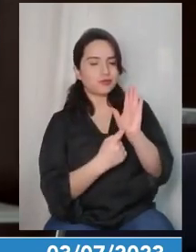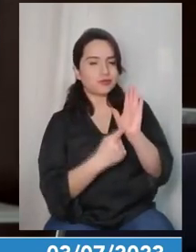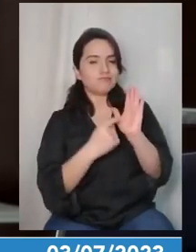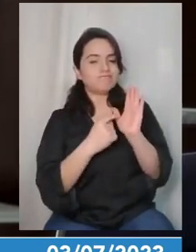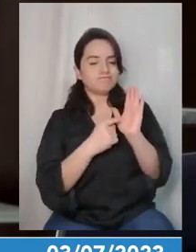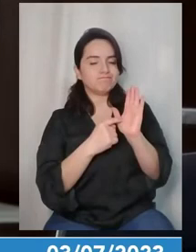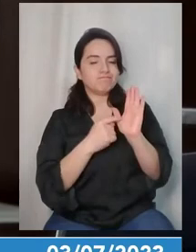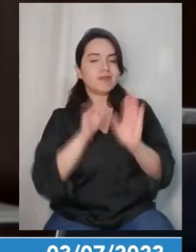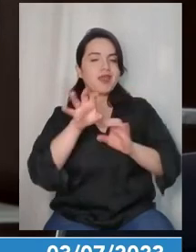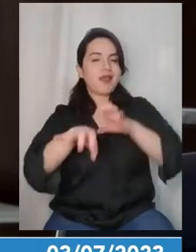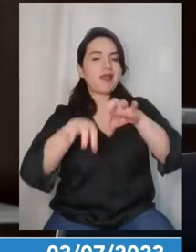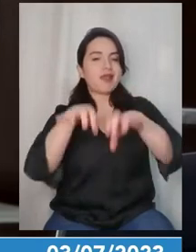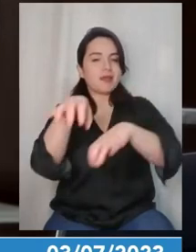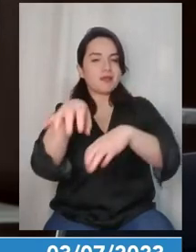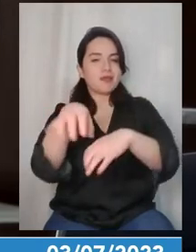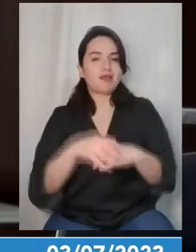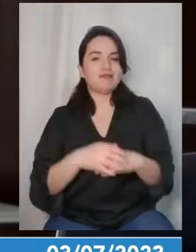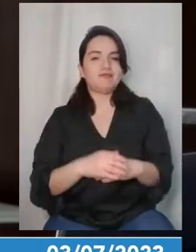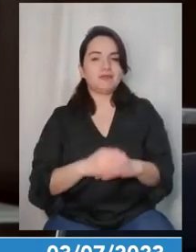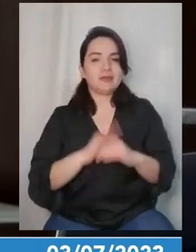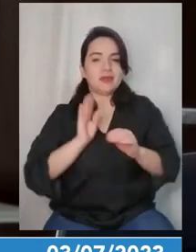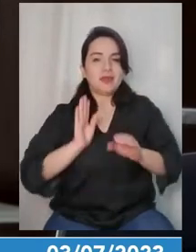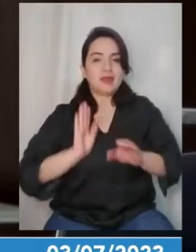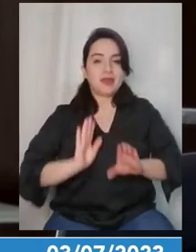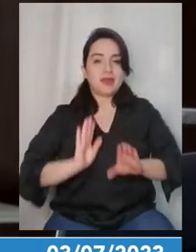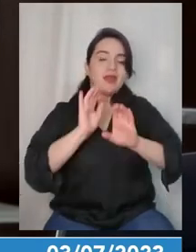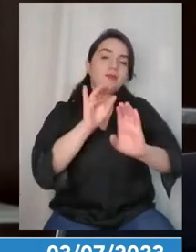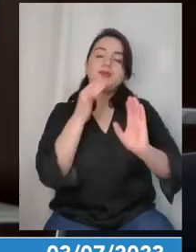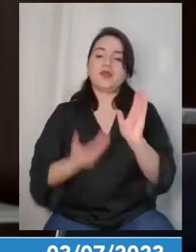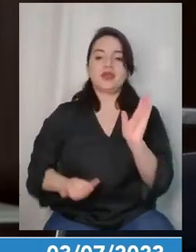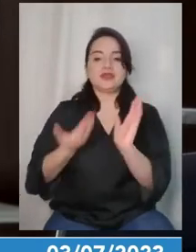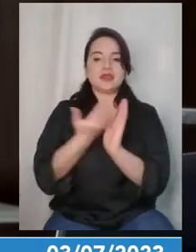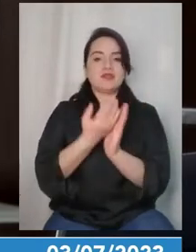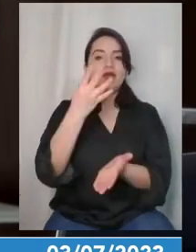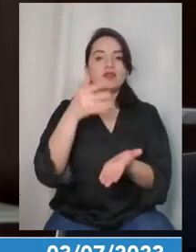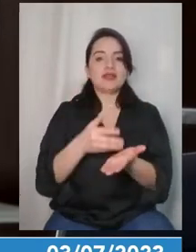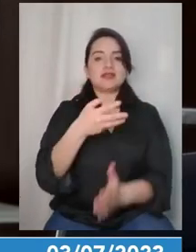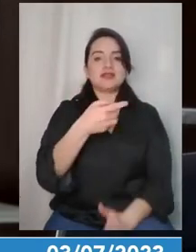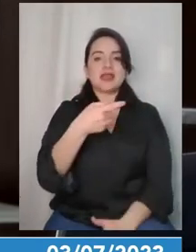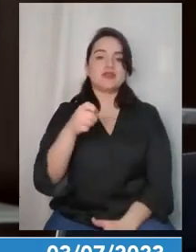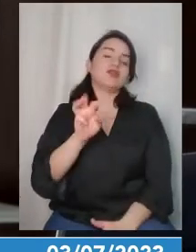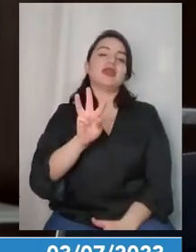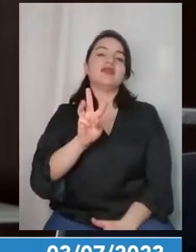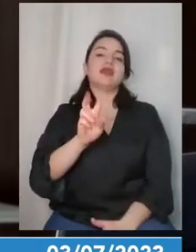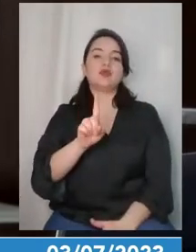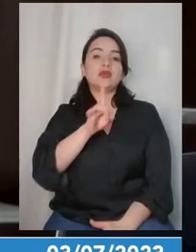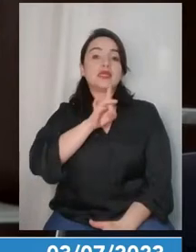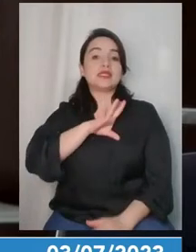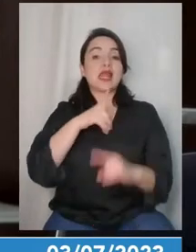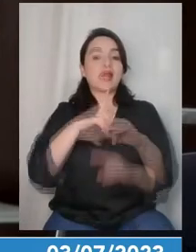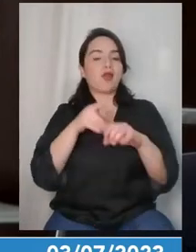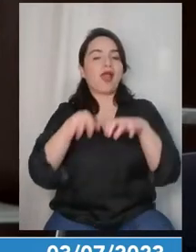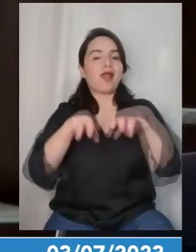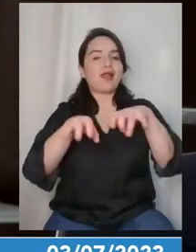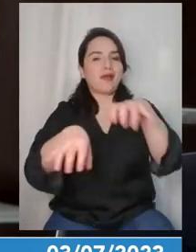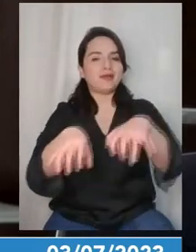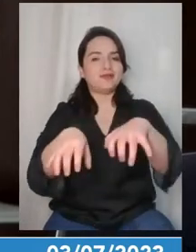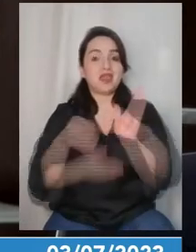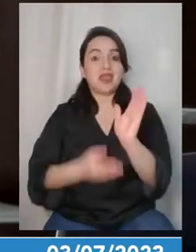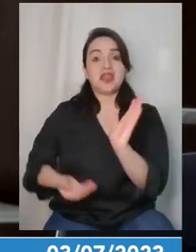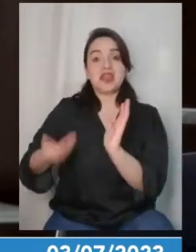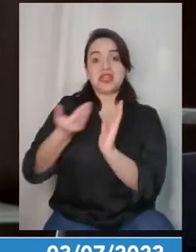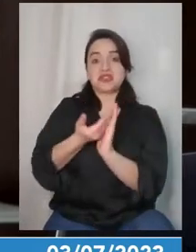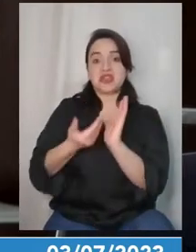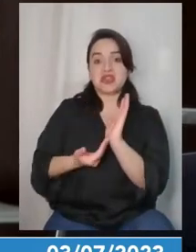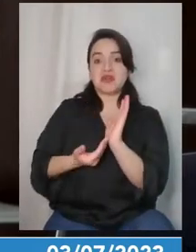iniciativa 4131 de Chile por los Animales, una iniciativa políticamente transversal que ha agrupado